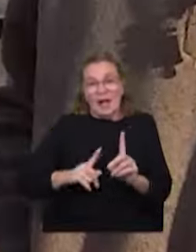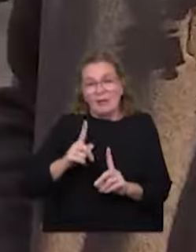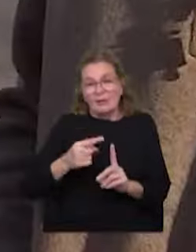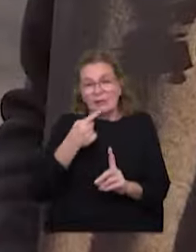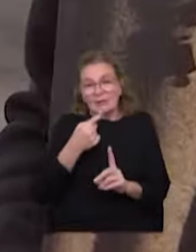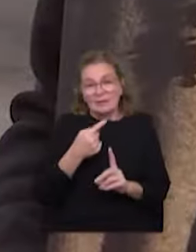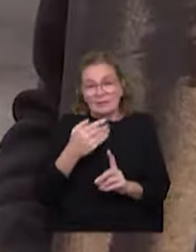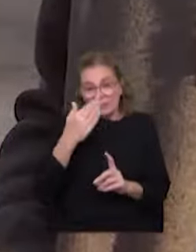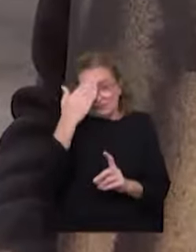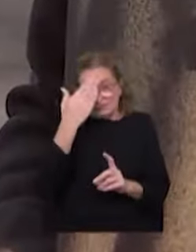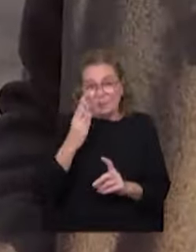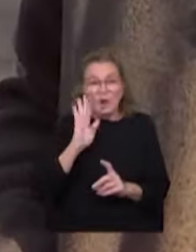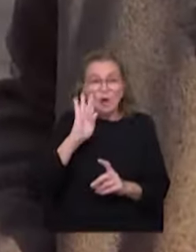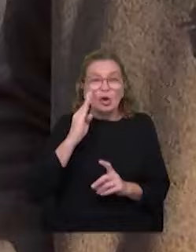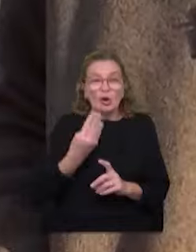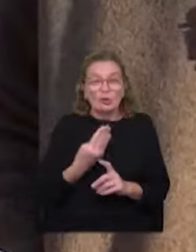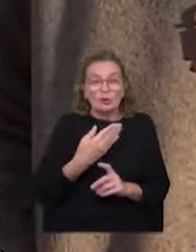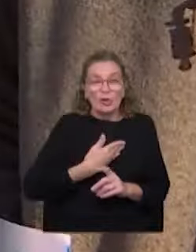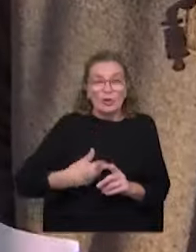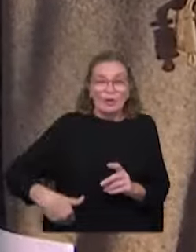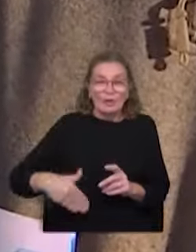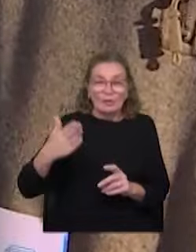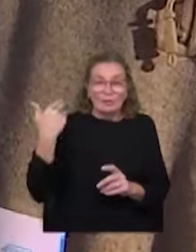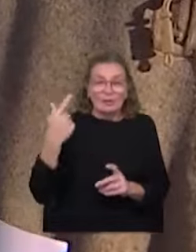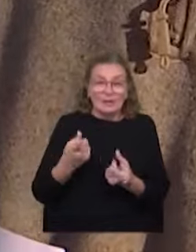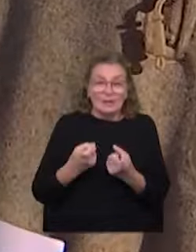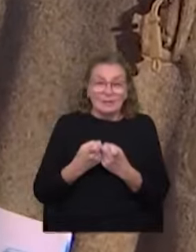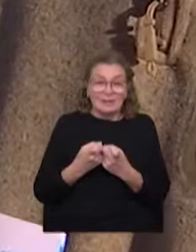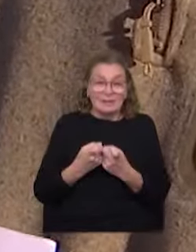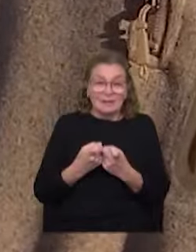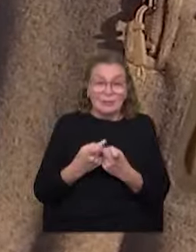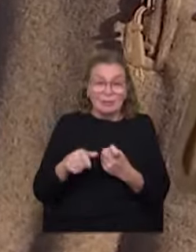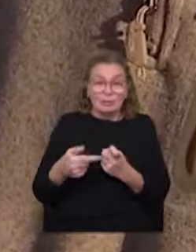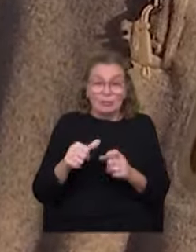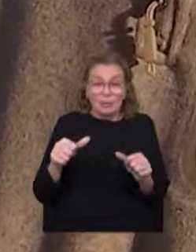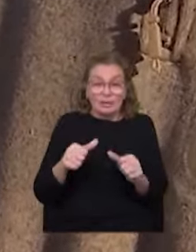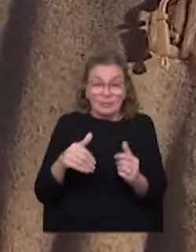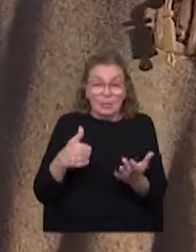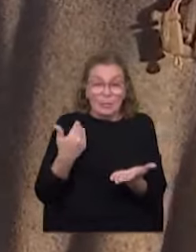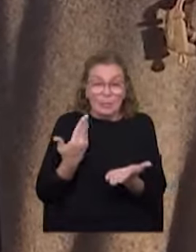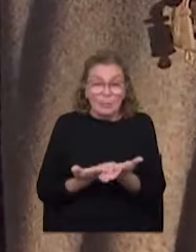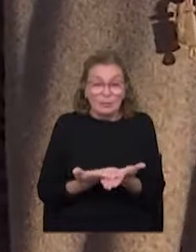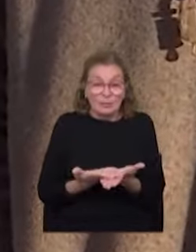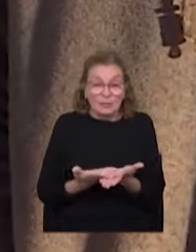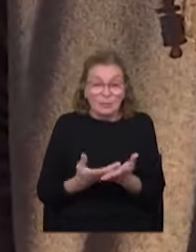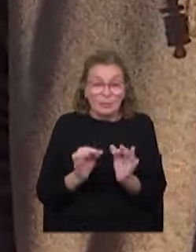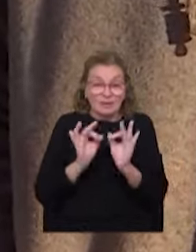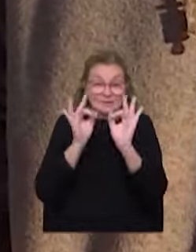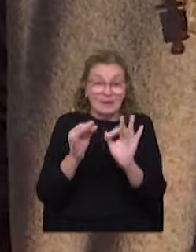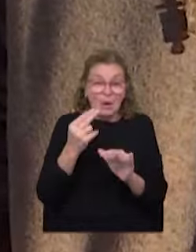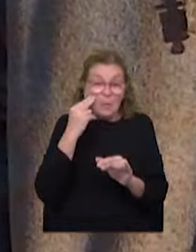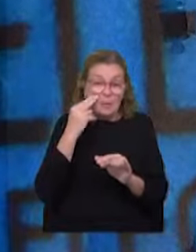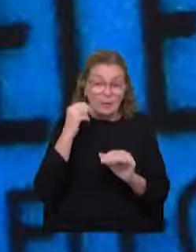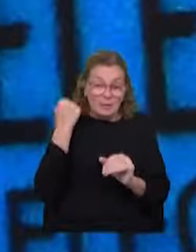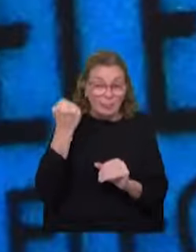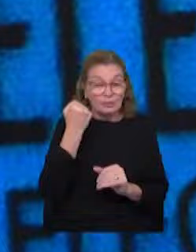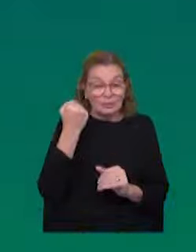además el frente amplio había reconocido en el gobierno anterior que se necesitaba Entonces nosotros lo que hicimos fue implementarla pero esto puede llegar a ser un problema